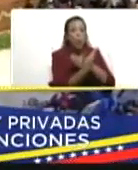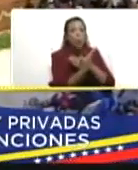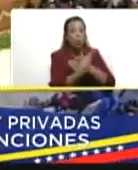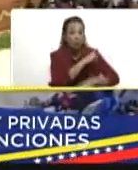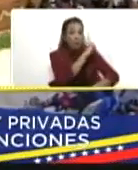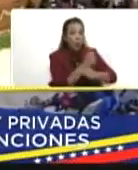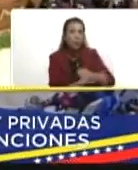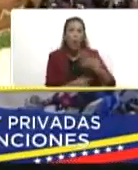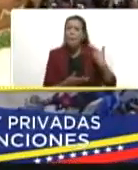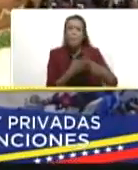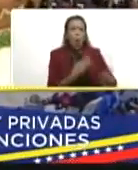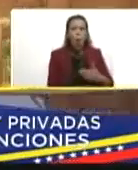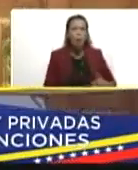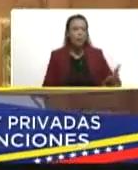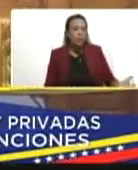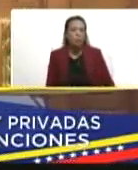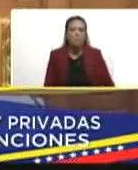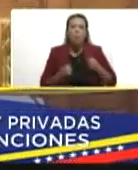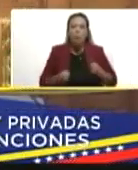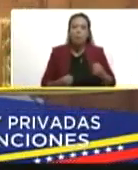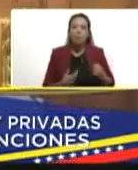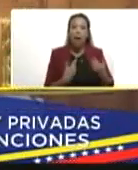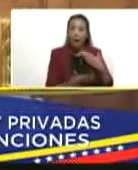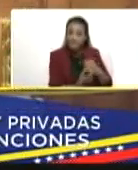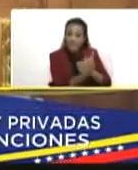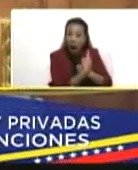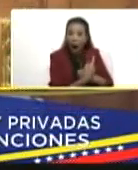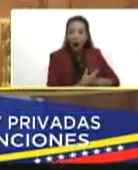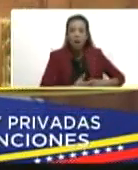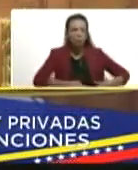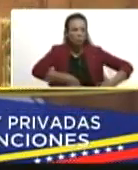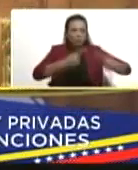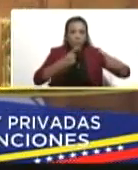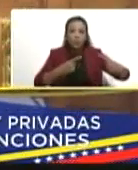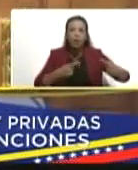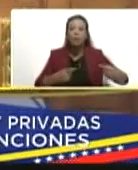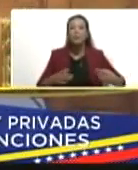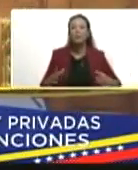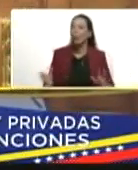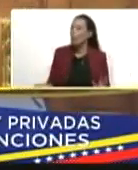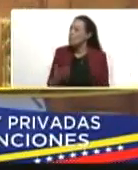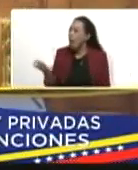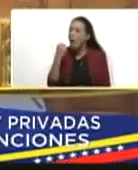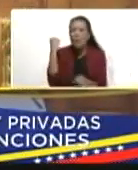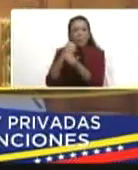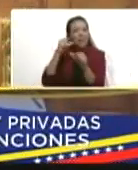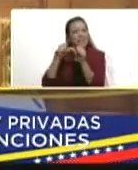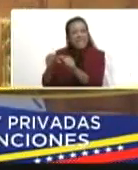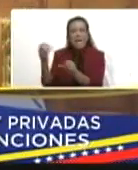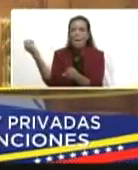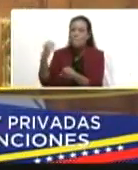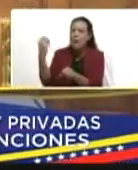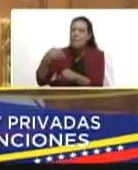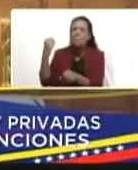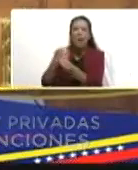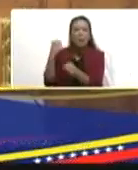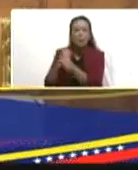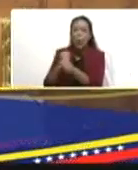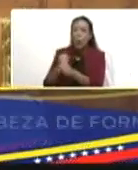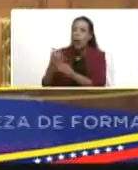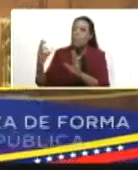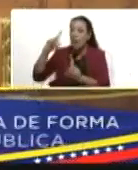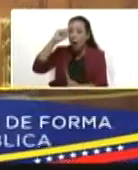una fuerza inercial que obstaculiza la recuperación inmediata y cobra con